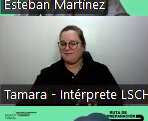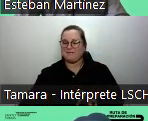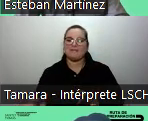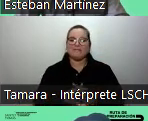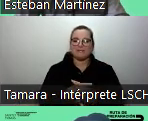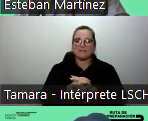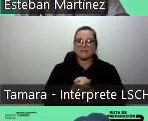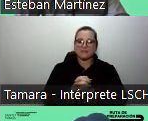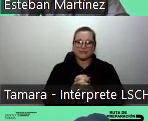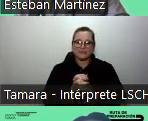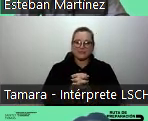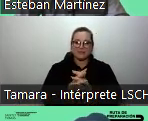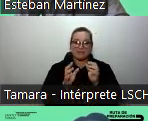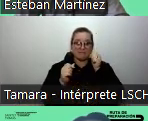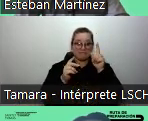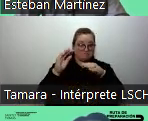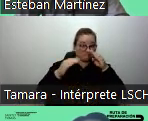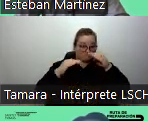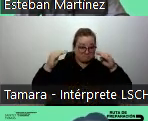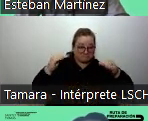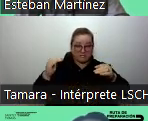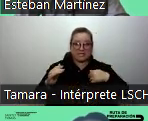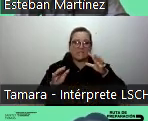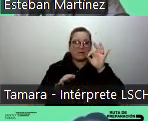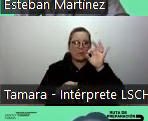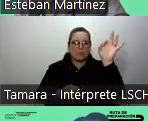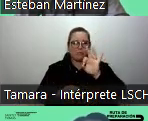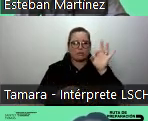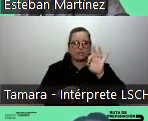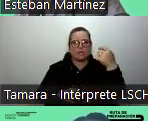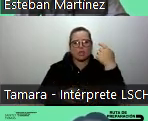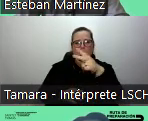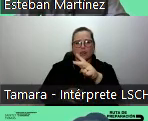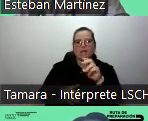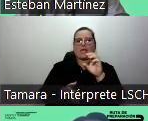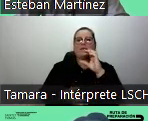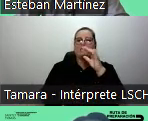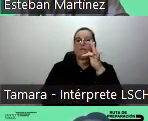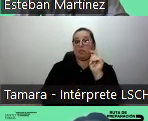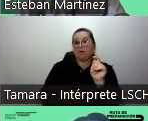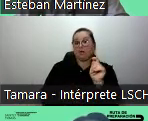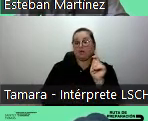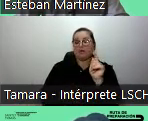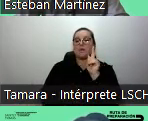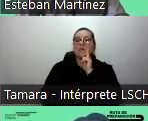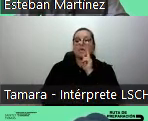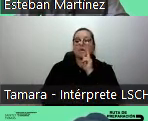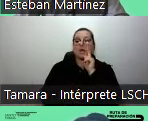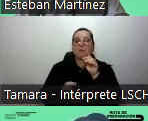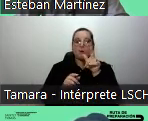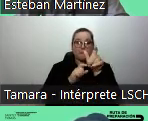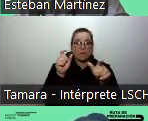Pero está bien variado aunque casi el 50% son del centro de formación técnica tenemos harta